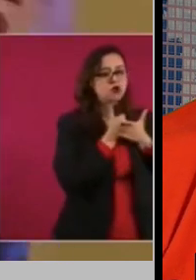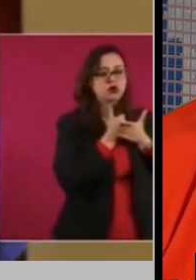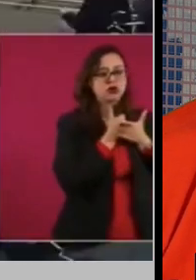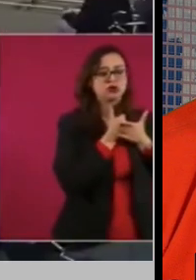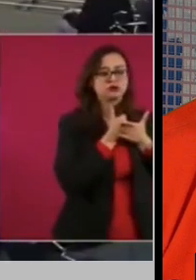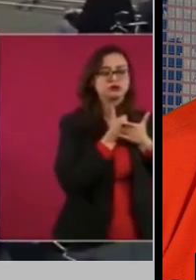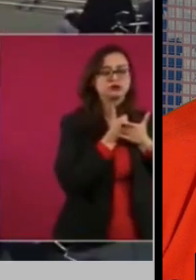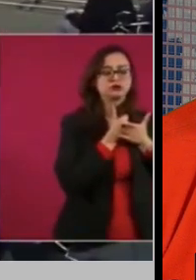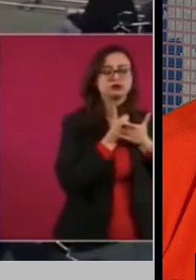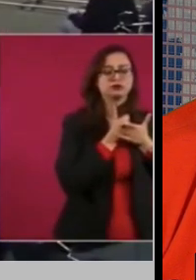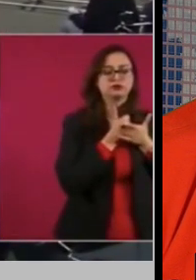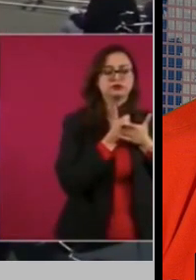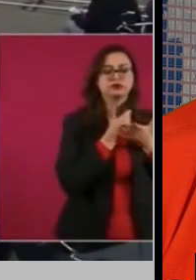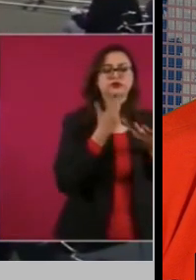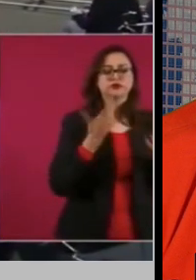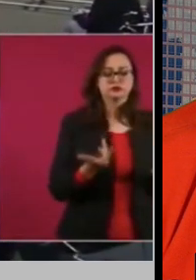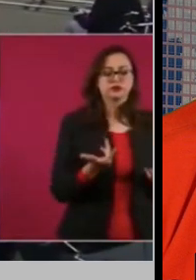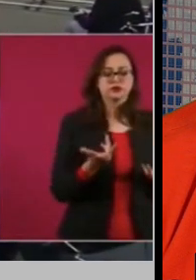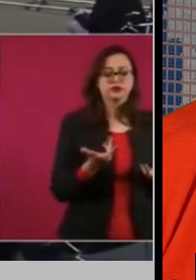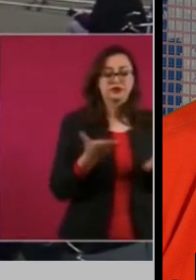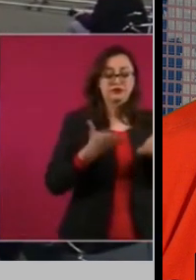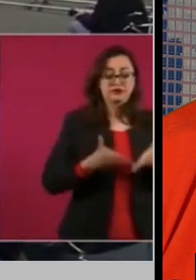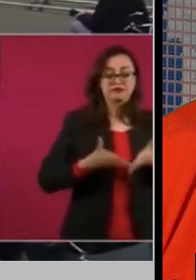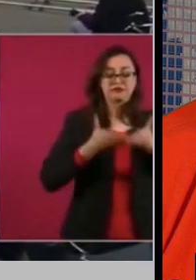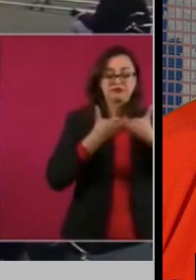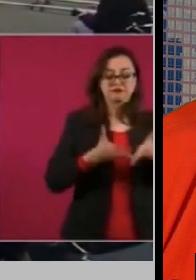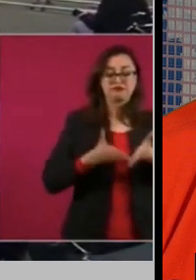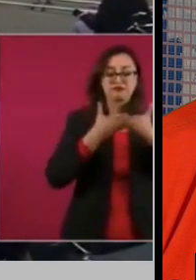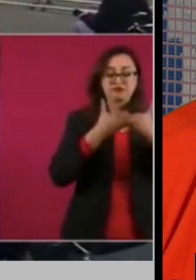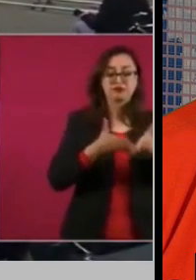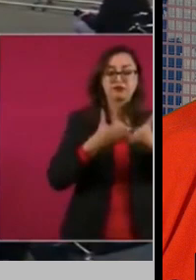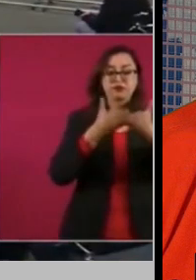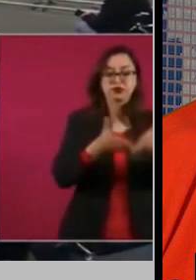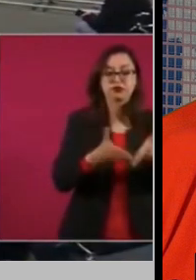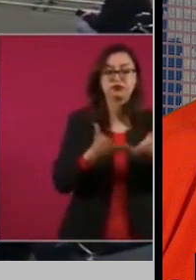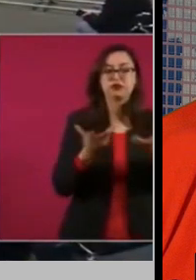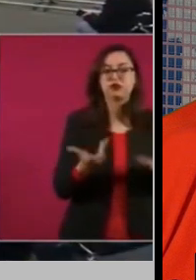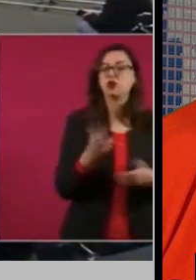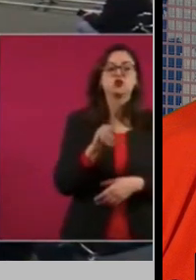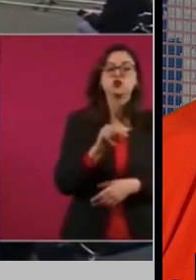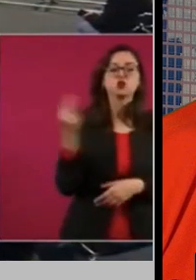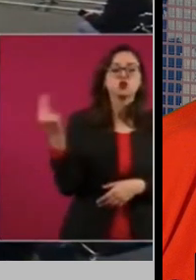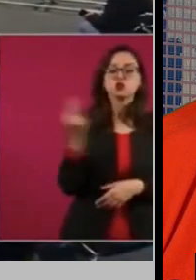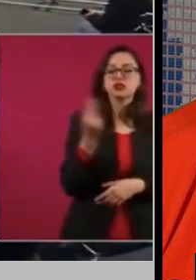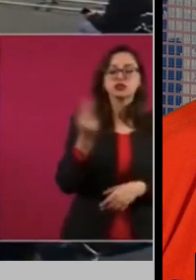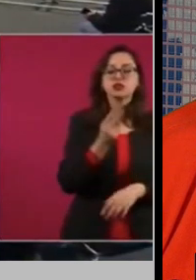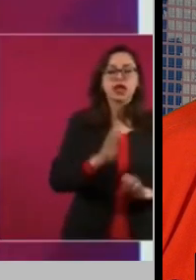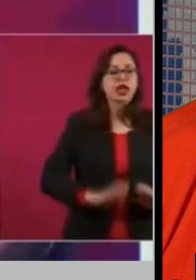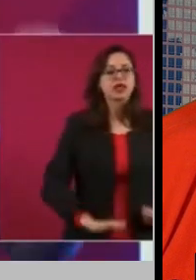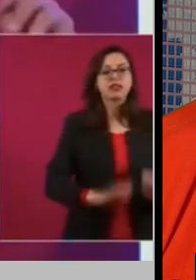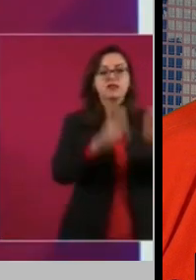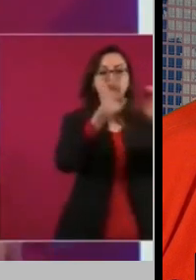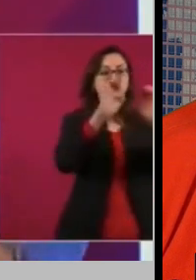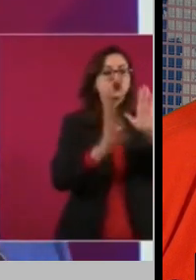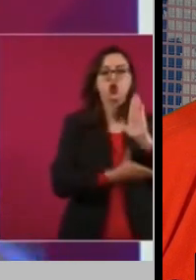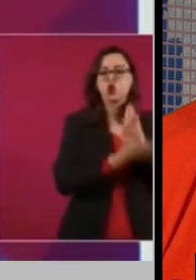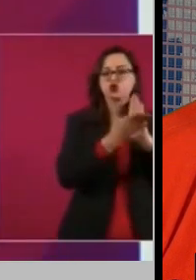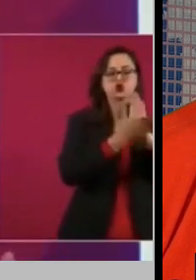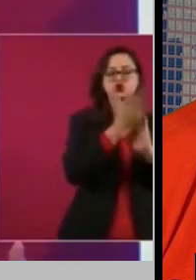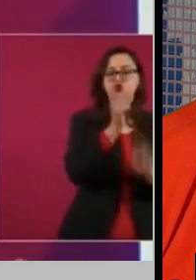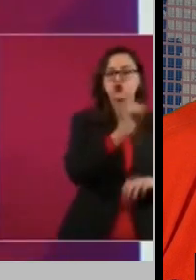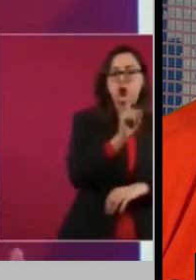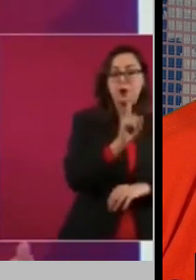en donde son barcos, no hace falta construir la planta en tierra. Y en el mismo